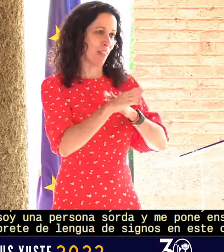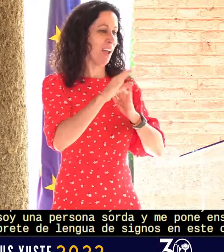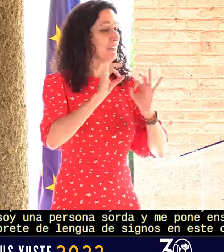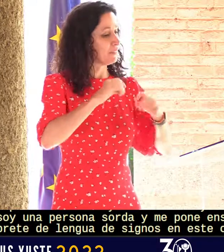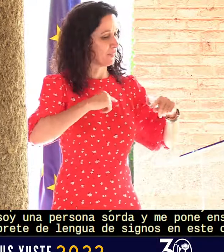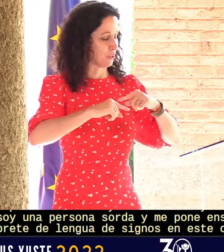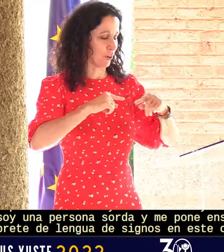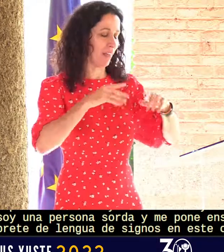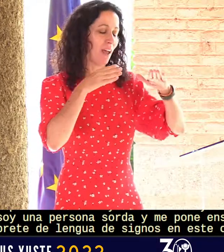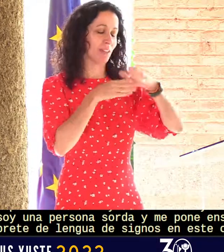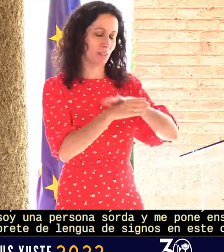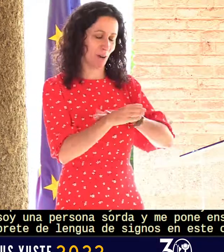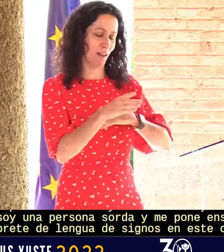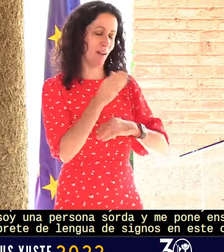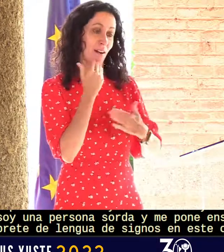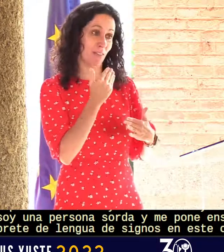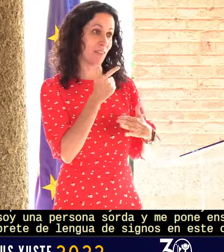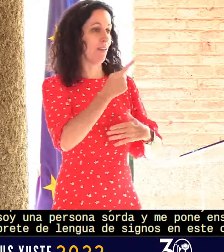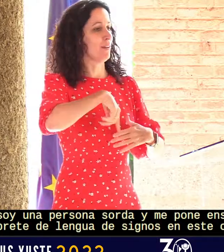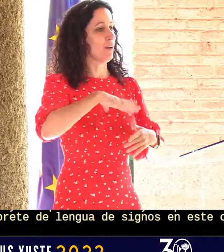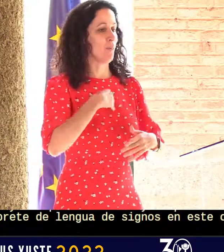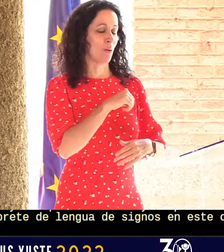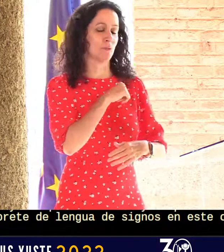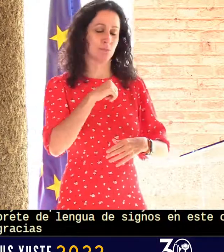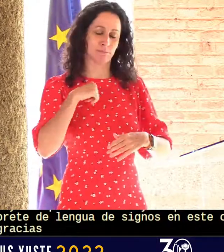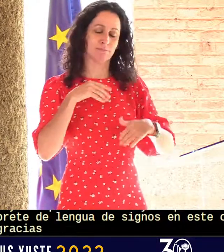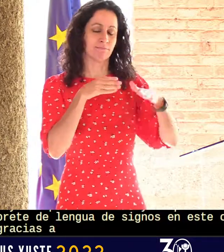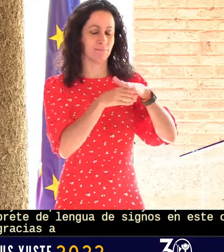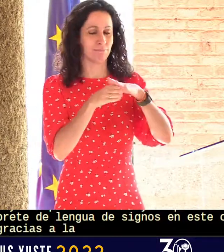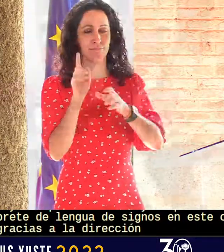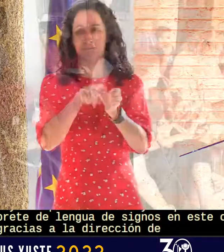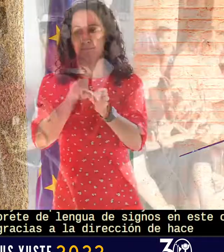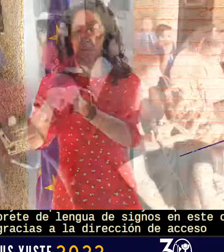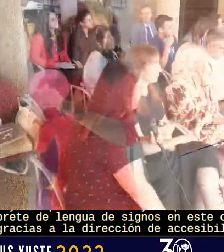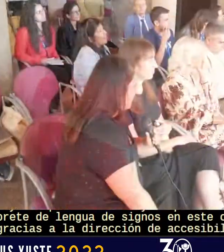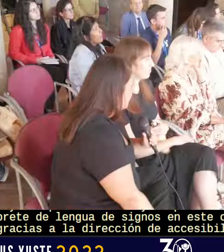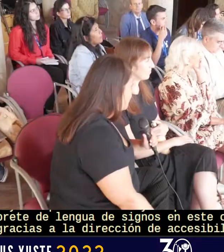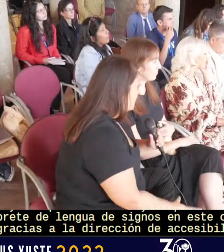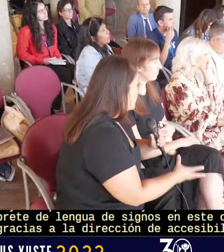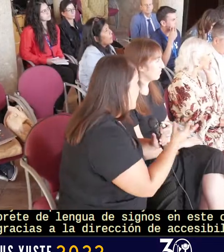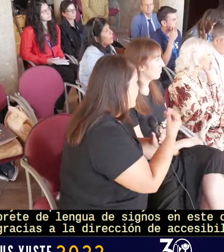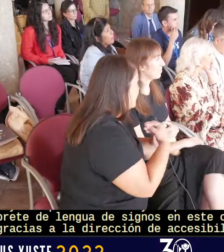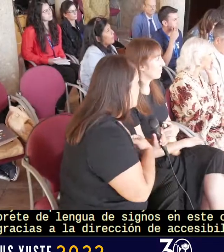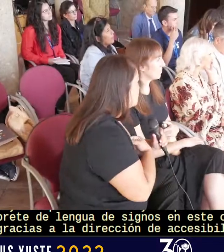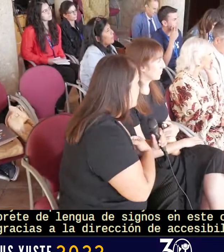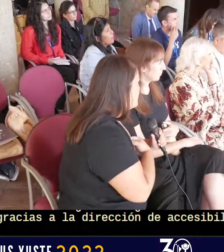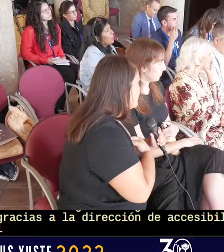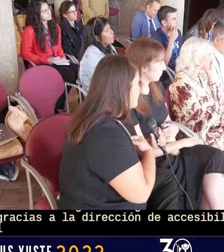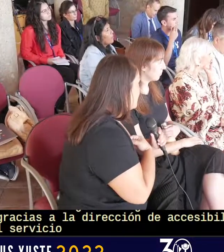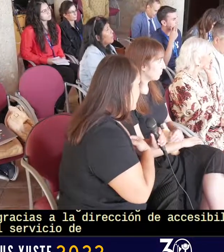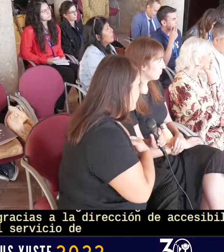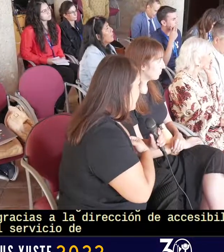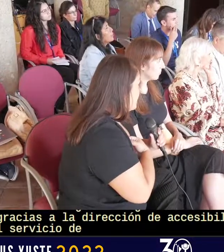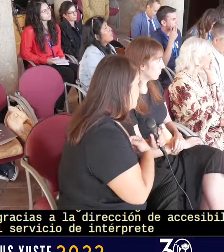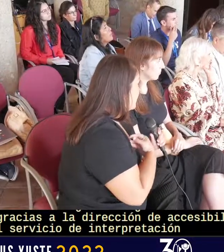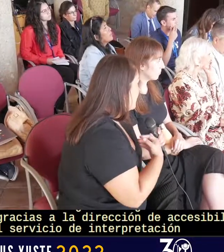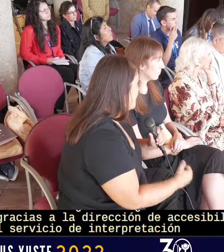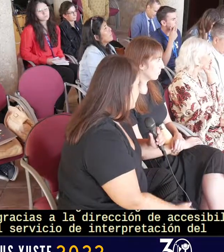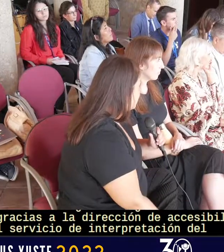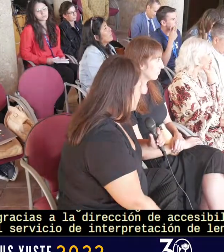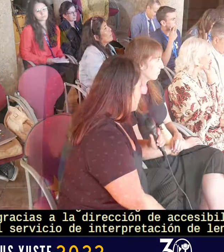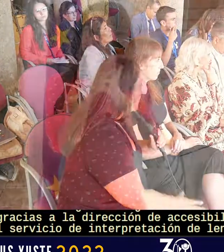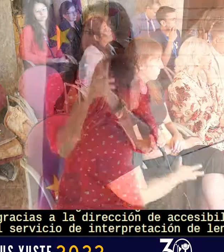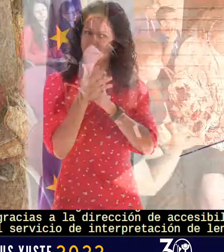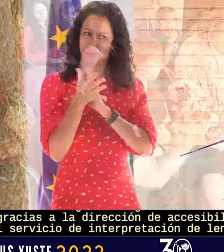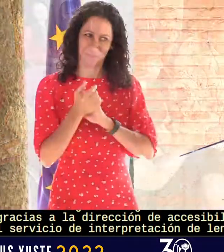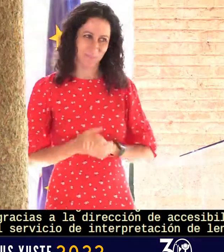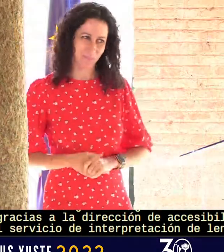en oral Vale entonces gracias a la dirección de accesibilidad y centros eh tenemos el servicio de de interpretación de lengua de